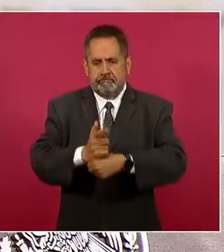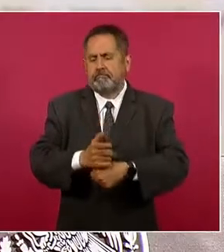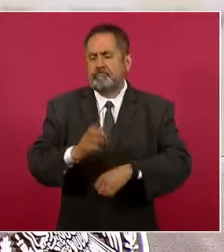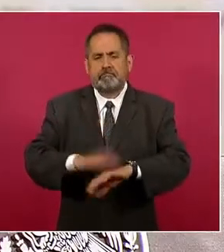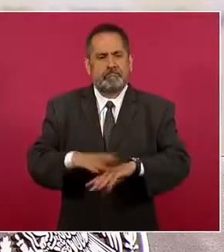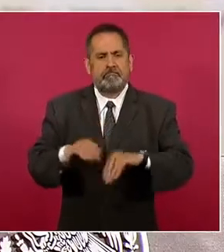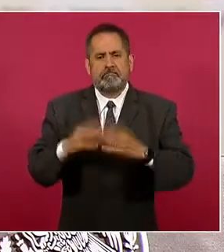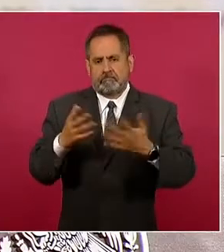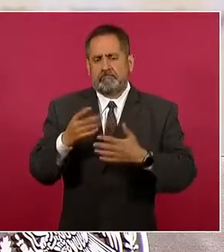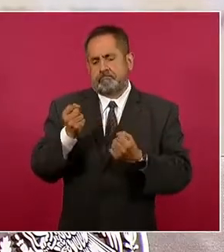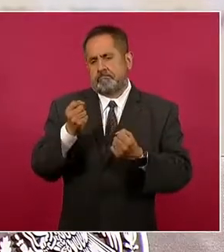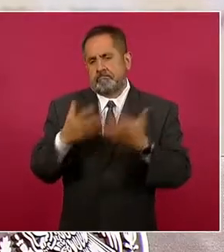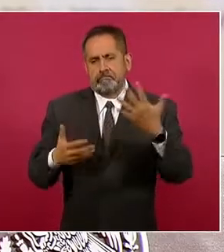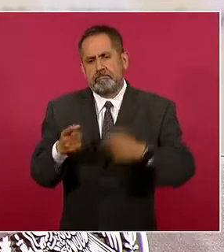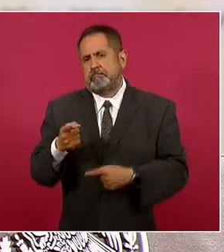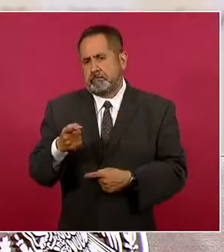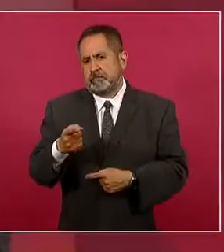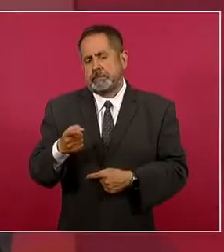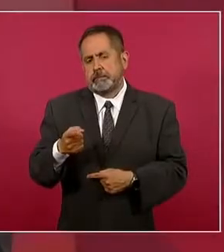muchas cosas.